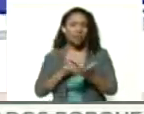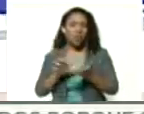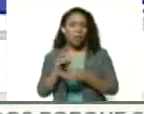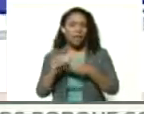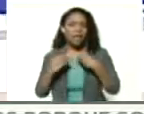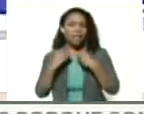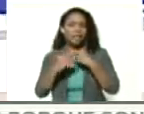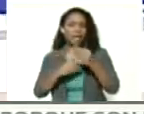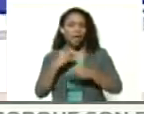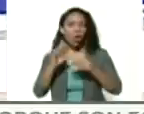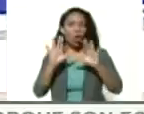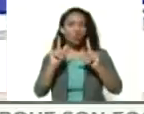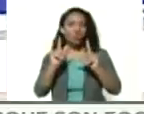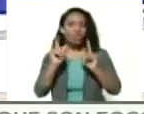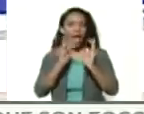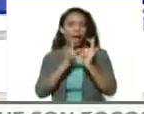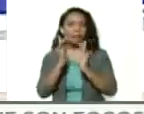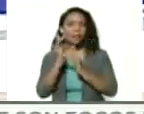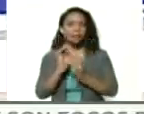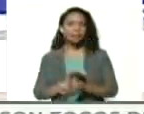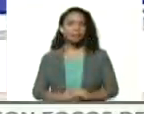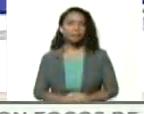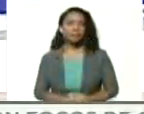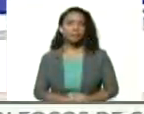el 11 de abril.